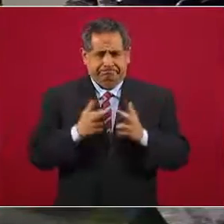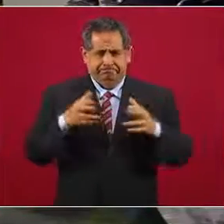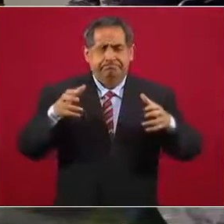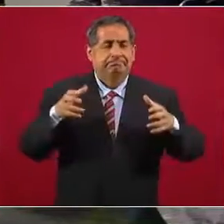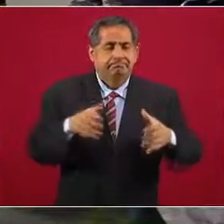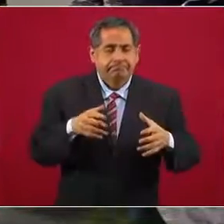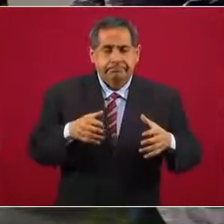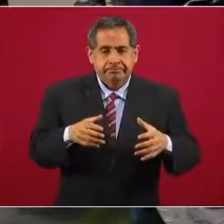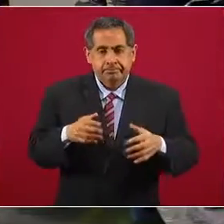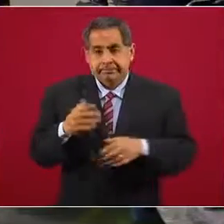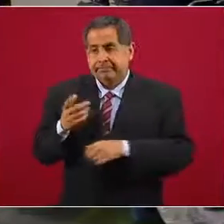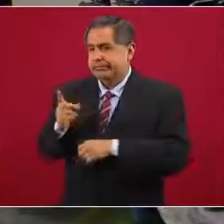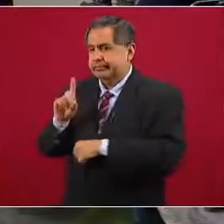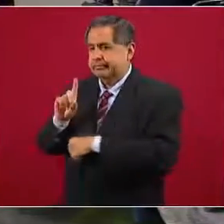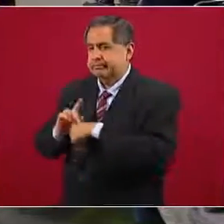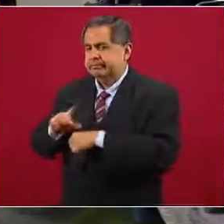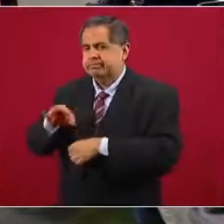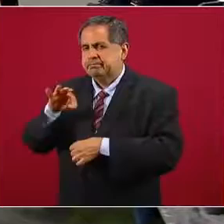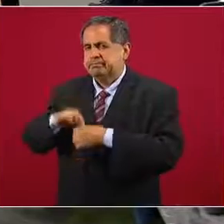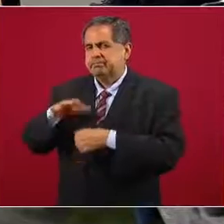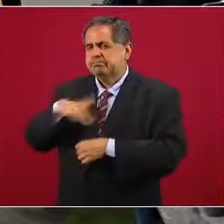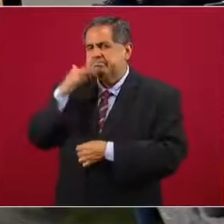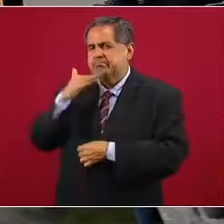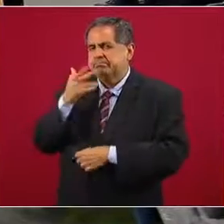después del fraude del 2006